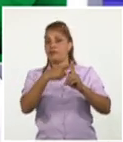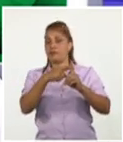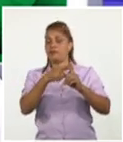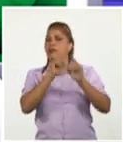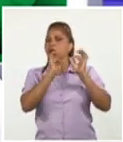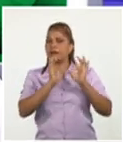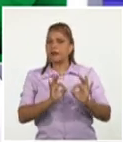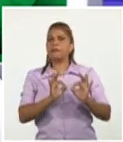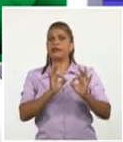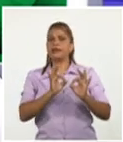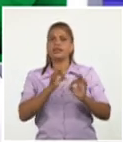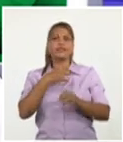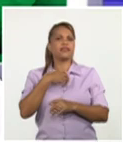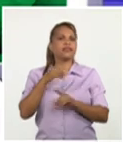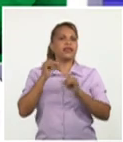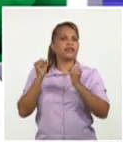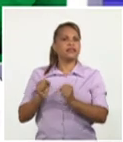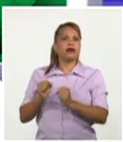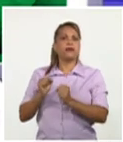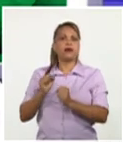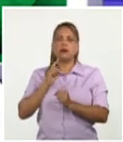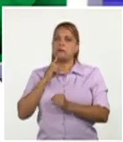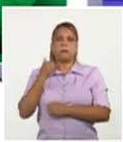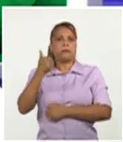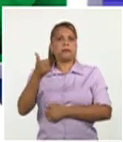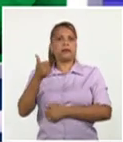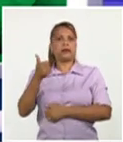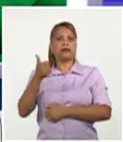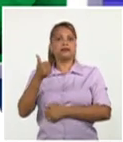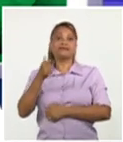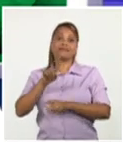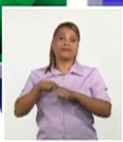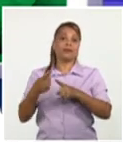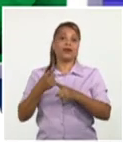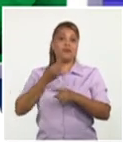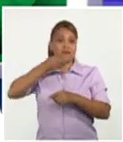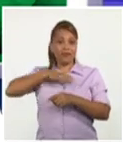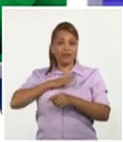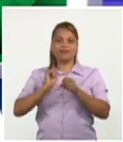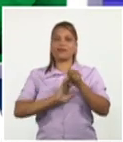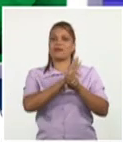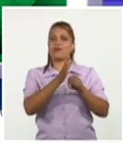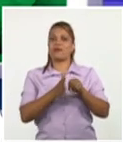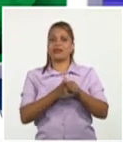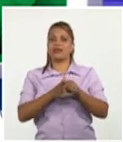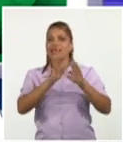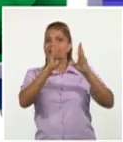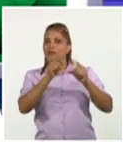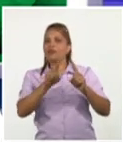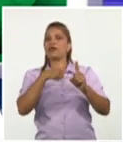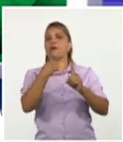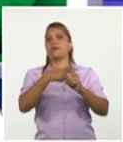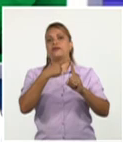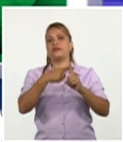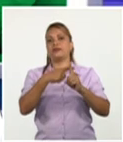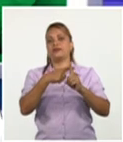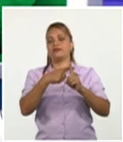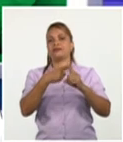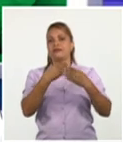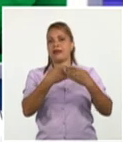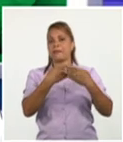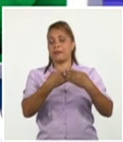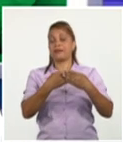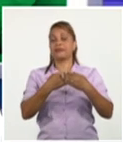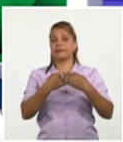se encontraba asintomática y el resultado que se realizó pues fue positivo. Esta paciente